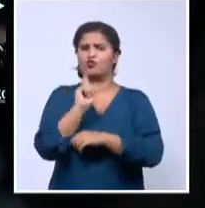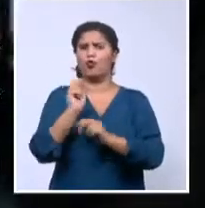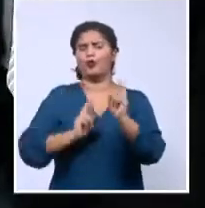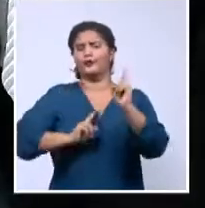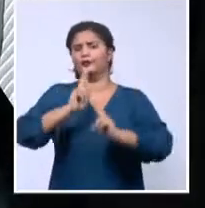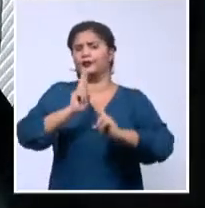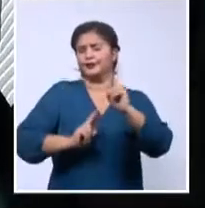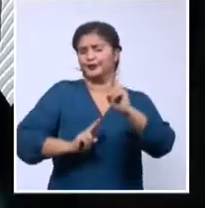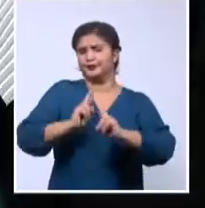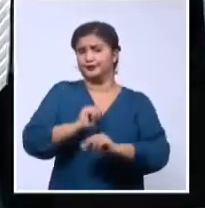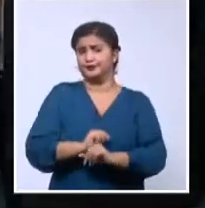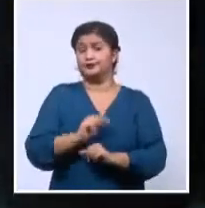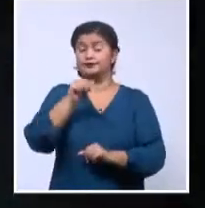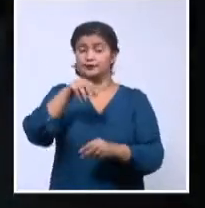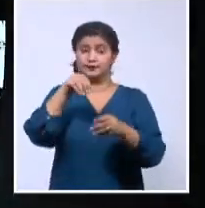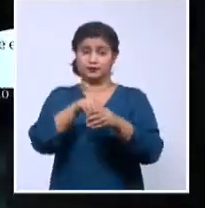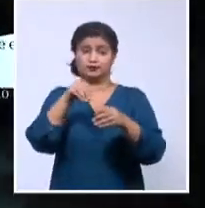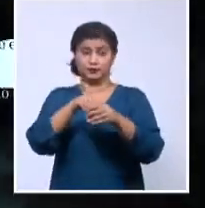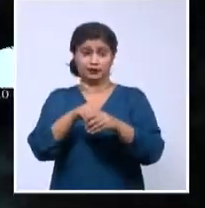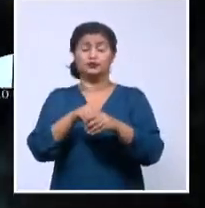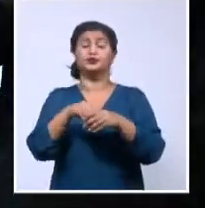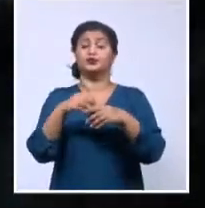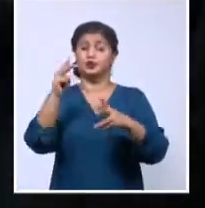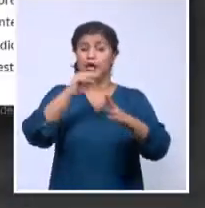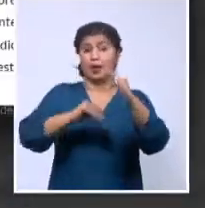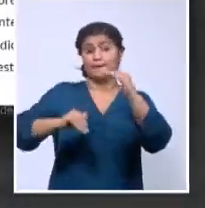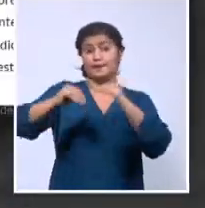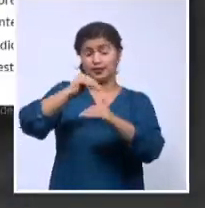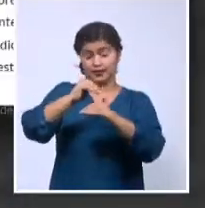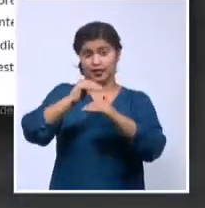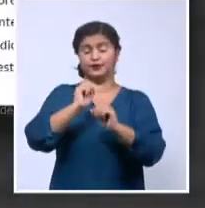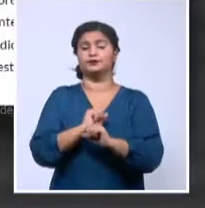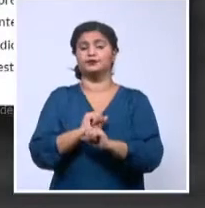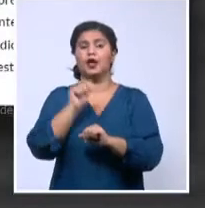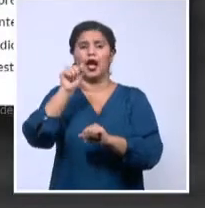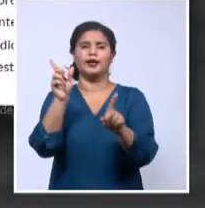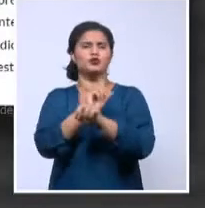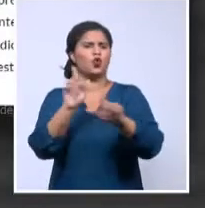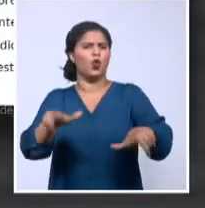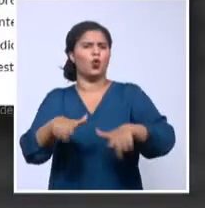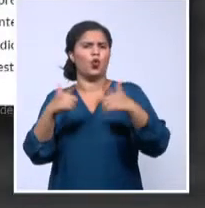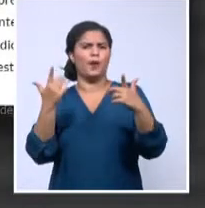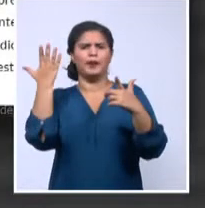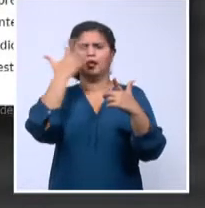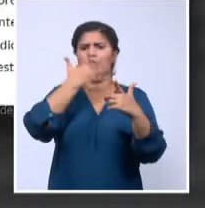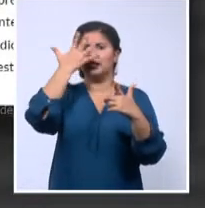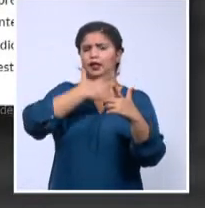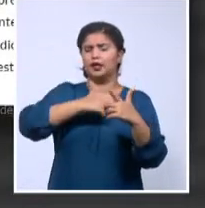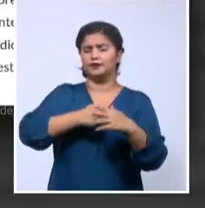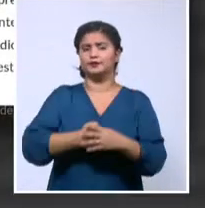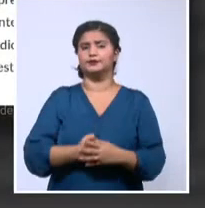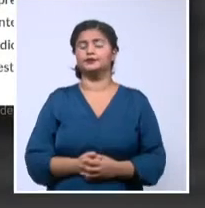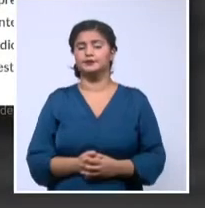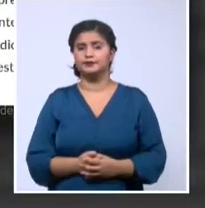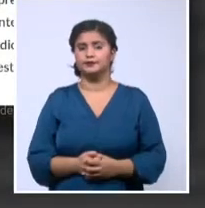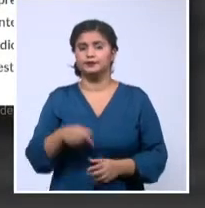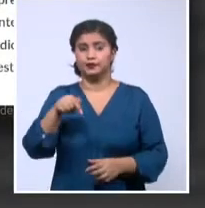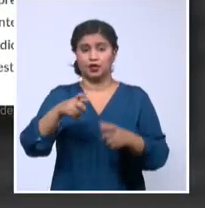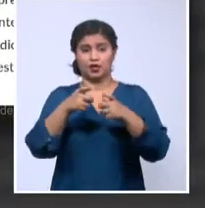encontrar también en la propia página del Ministerio de Cultura. Texto del correo. Condiciones, reunión domingo, ideas